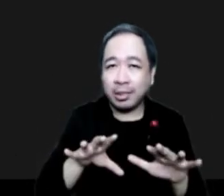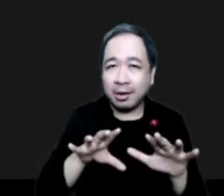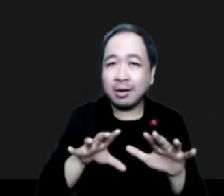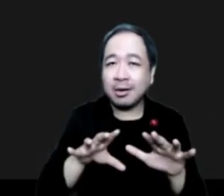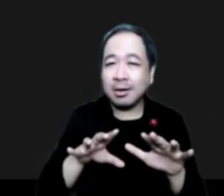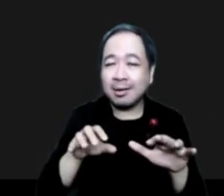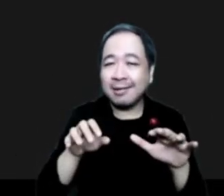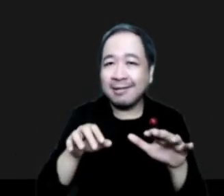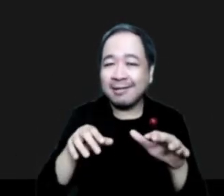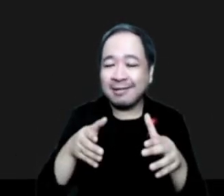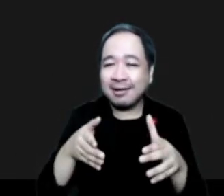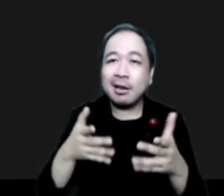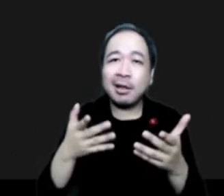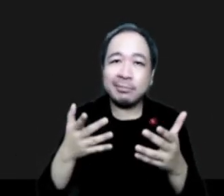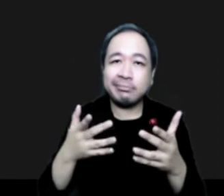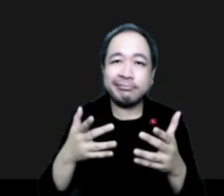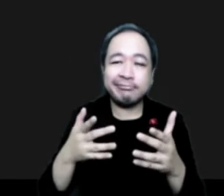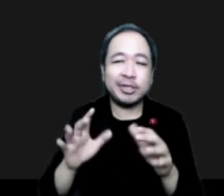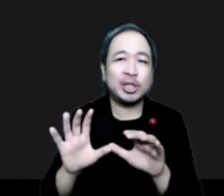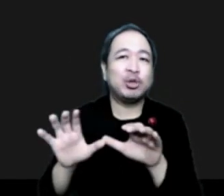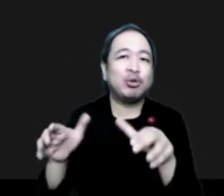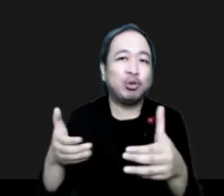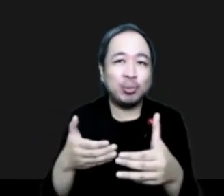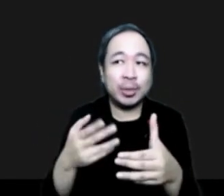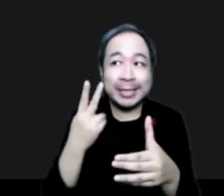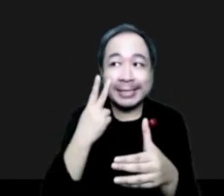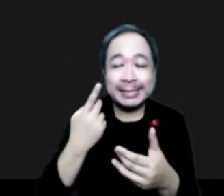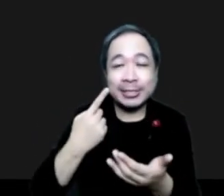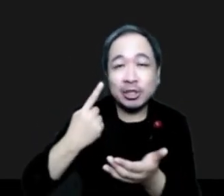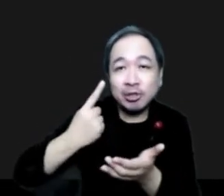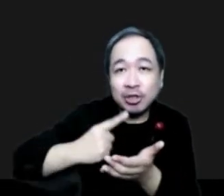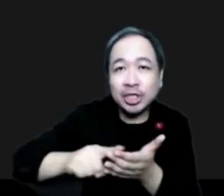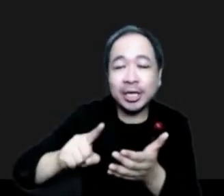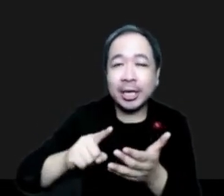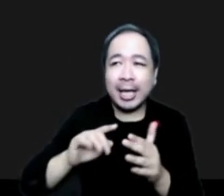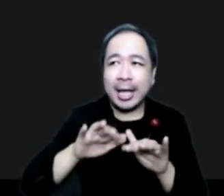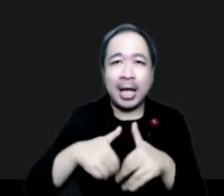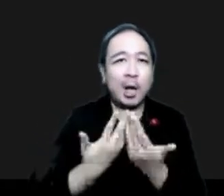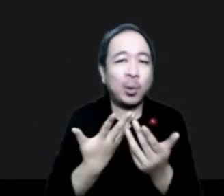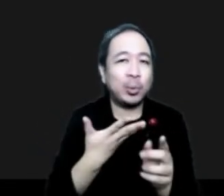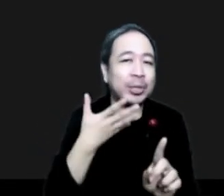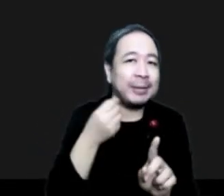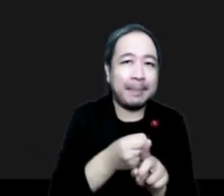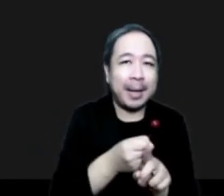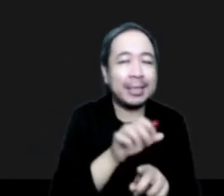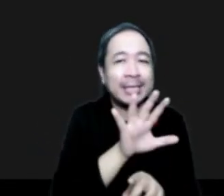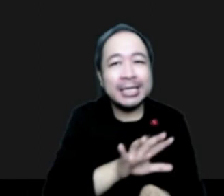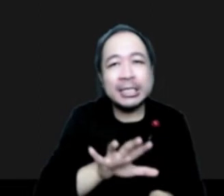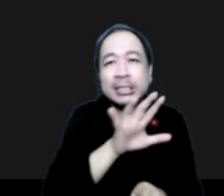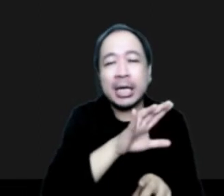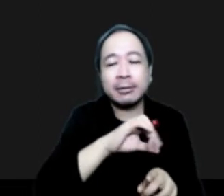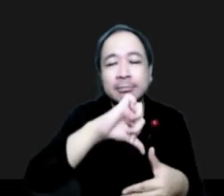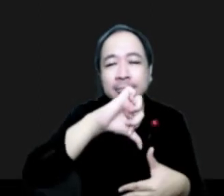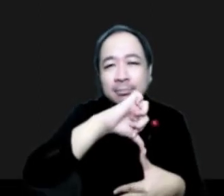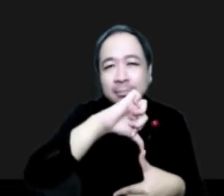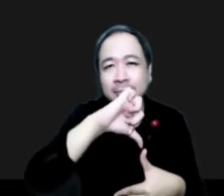estar generando impactos en la región centroamericana. Y otro de las grandes lecciones aprendidas que vemos de esto